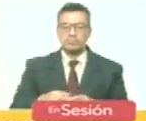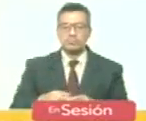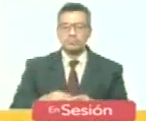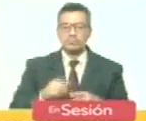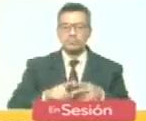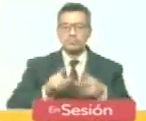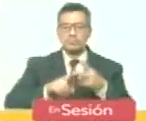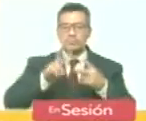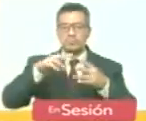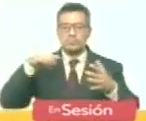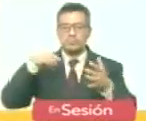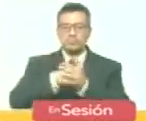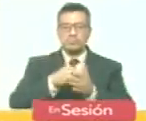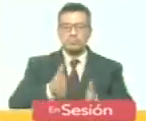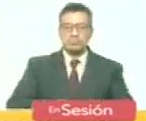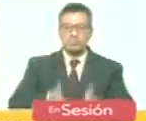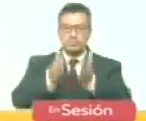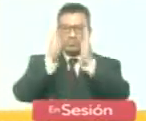segundo dron chocó contra un edificio